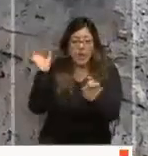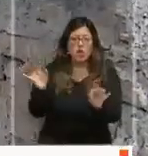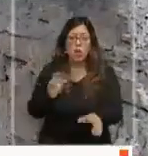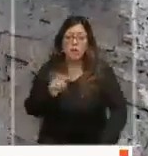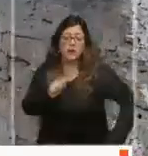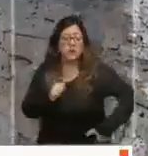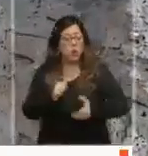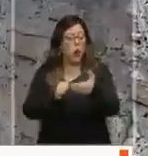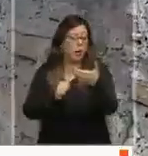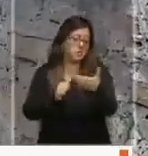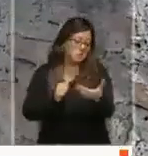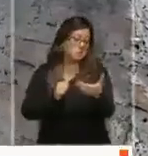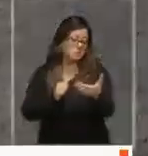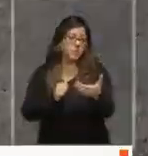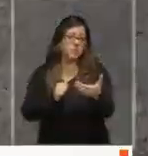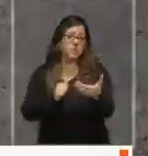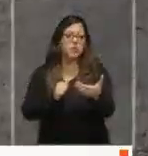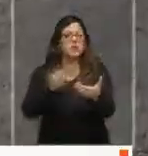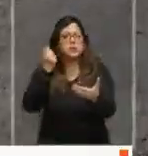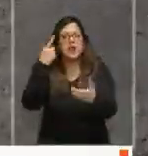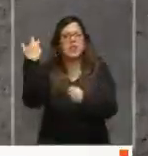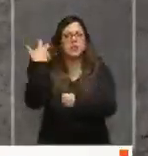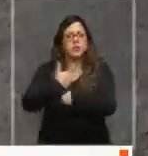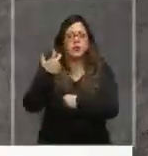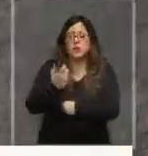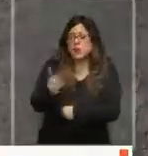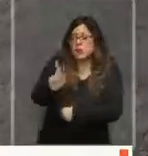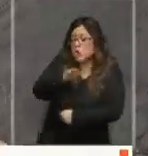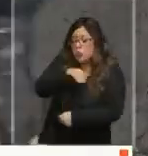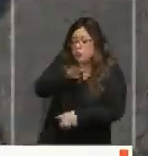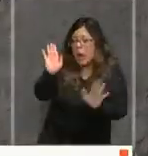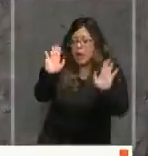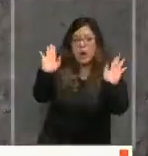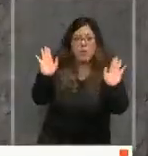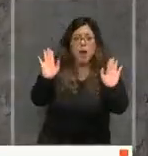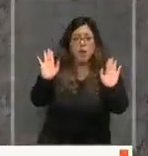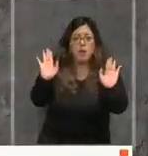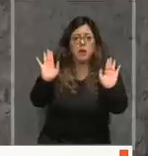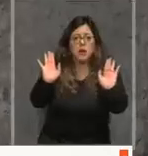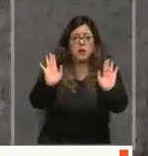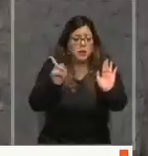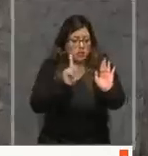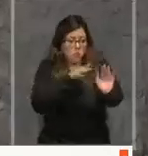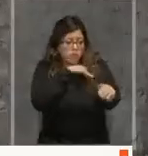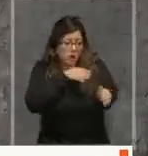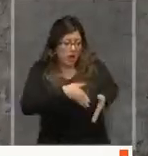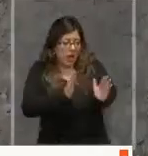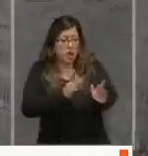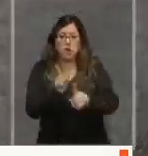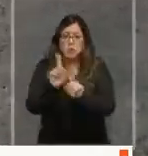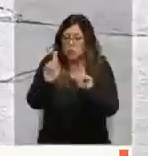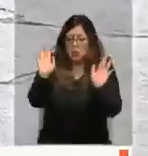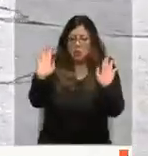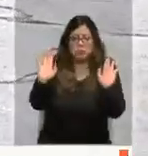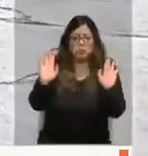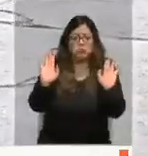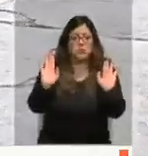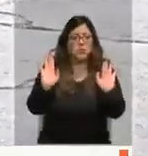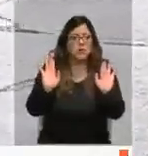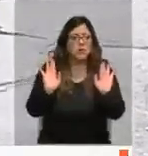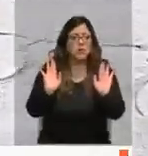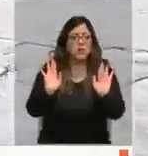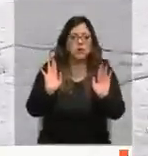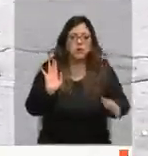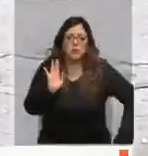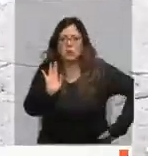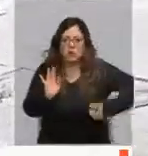que sacando el celular te lo pueden robar. No usarlo después. ¿No usarlo en la calle? No usarlo en la calle, simplemente. Porque nos deberían sacar